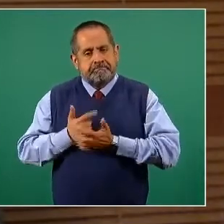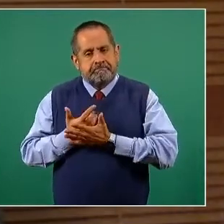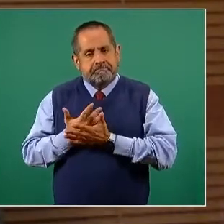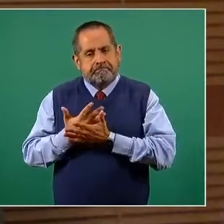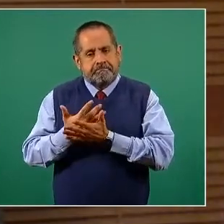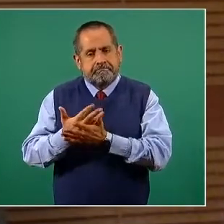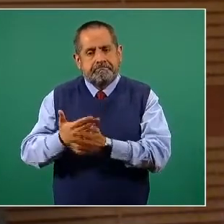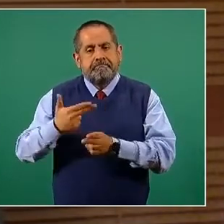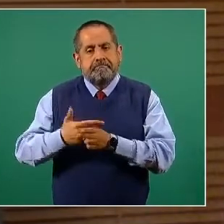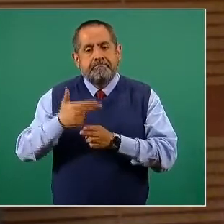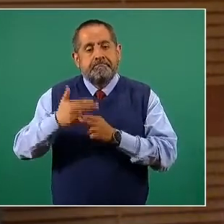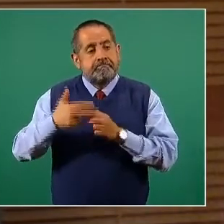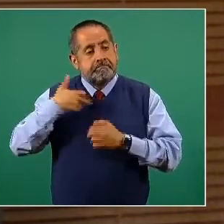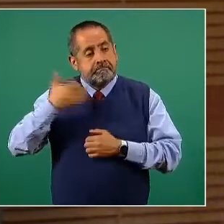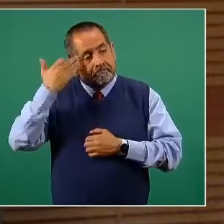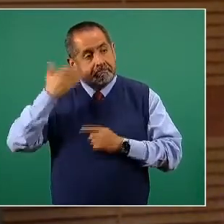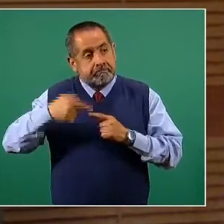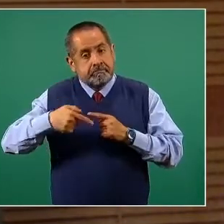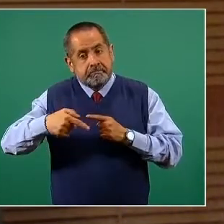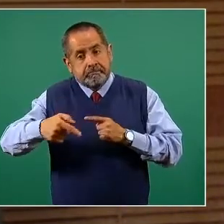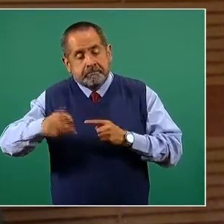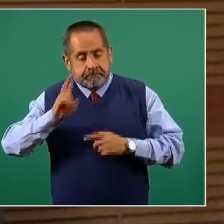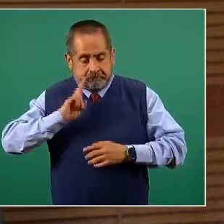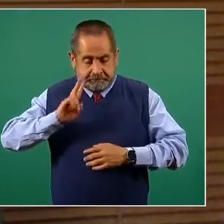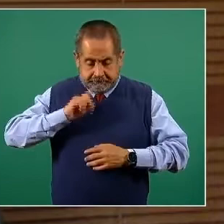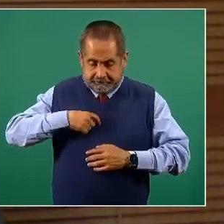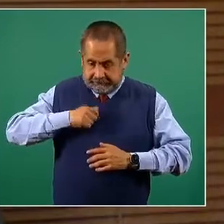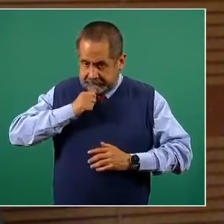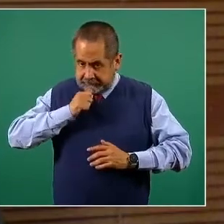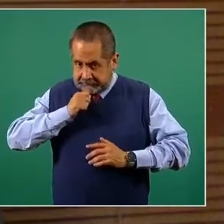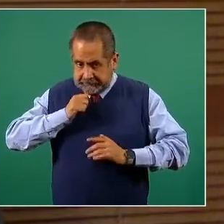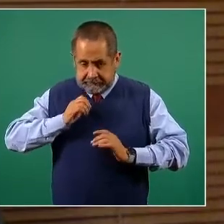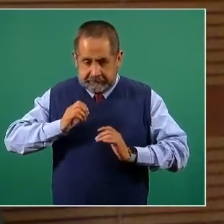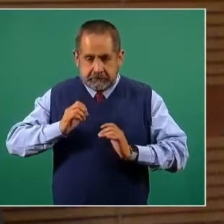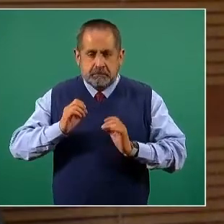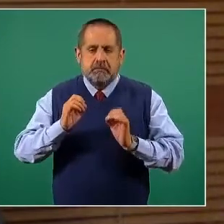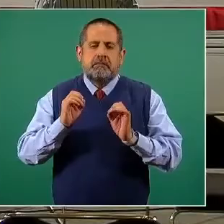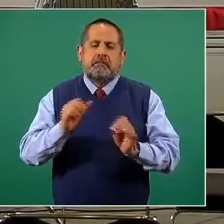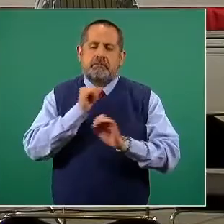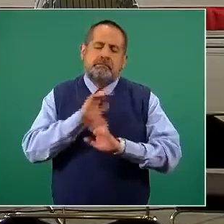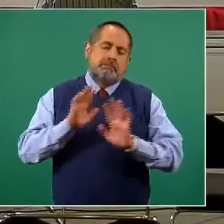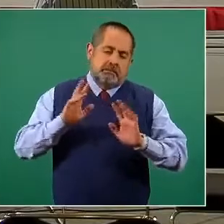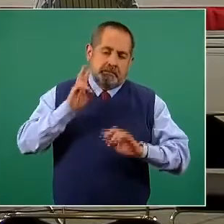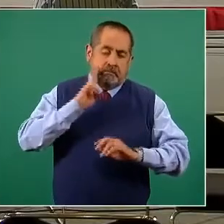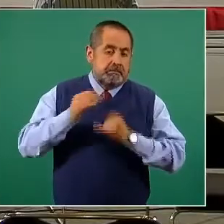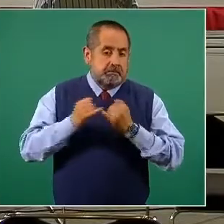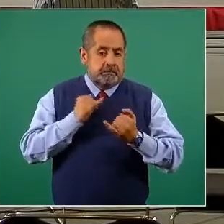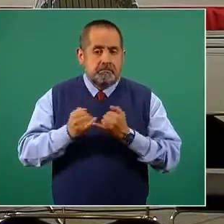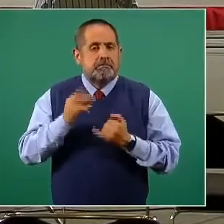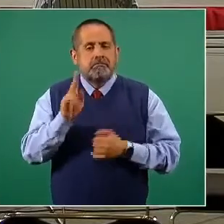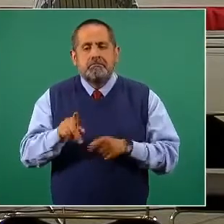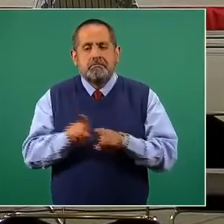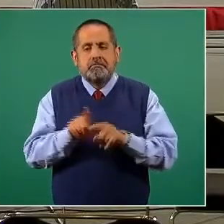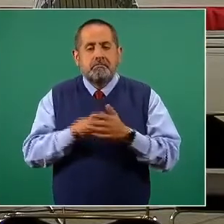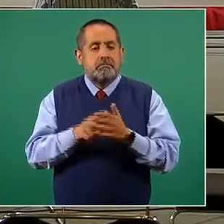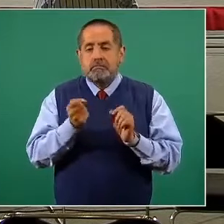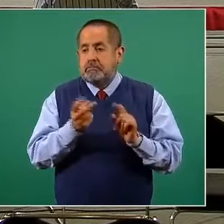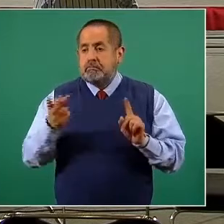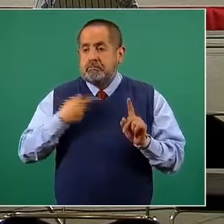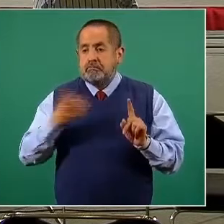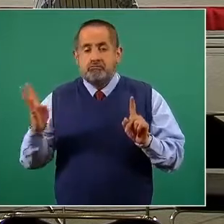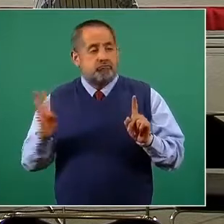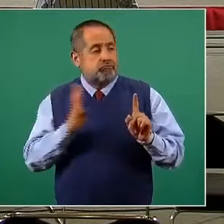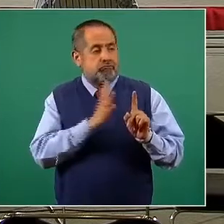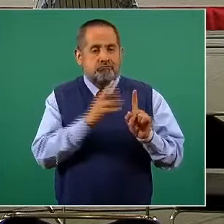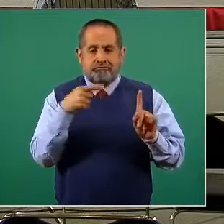así muchas de las personas que trabajamos directamente con el doctor López-Gatell, pues a partir de esto hemos estado